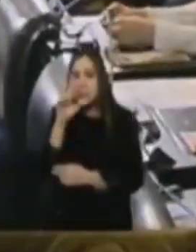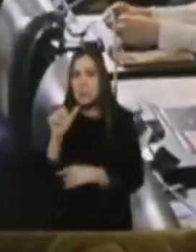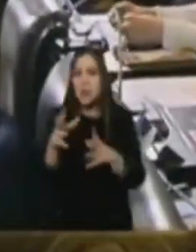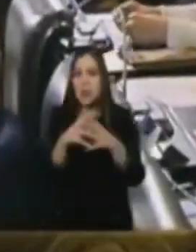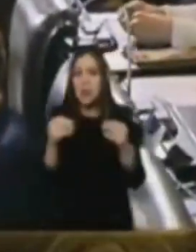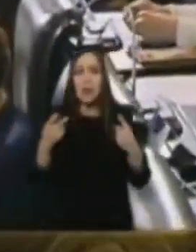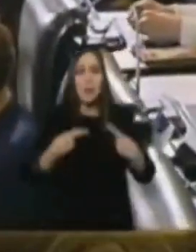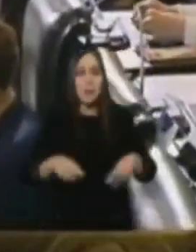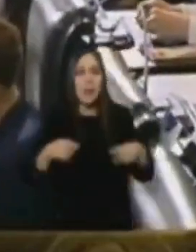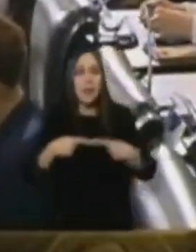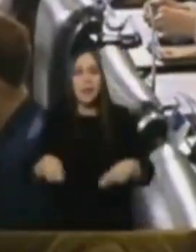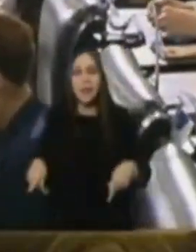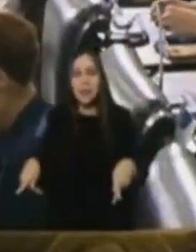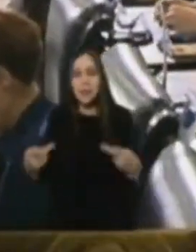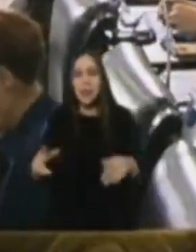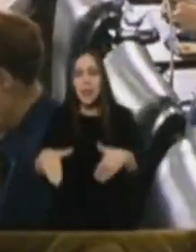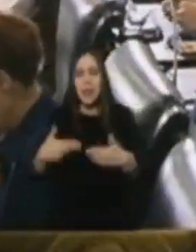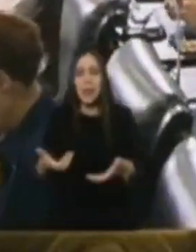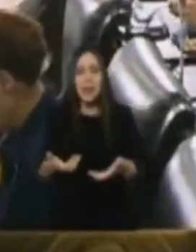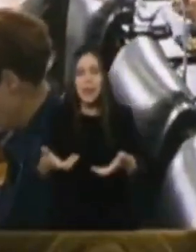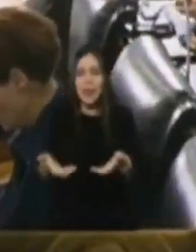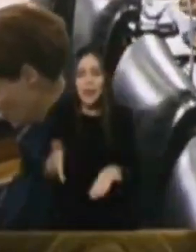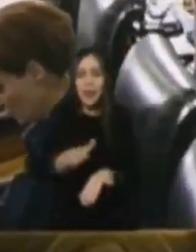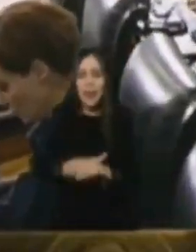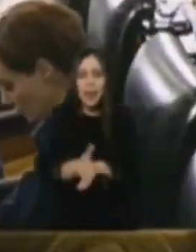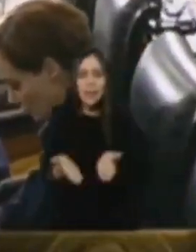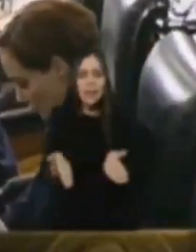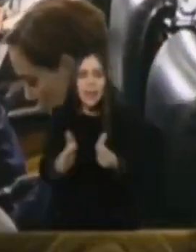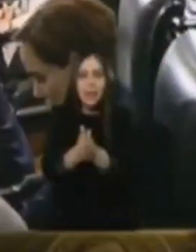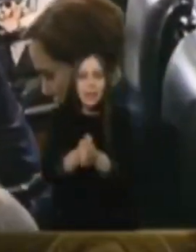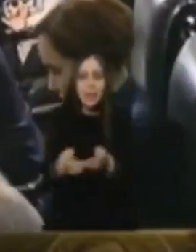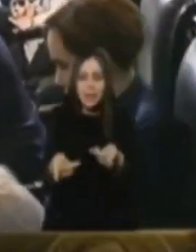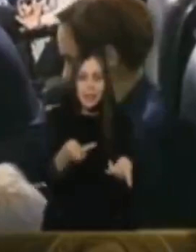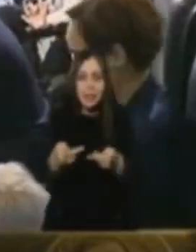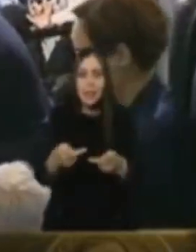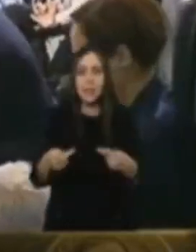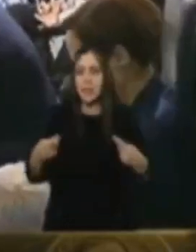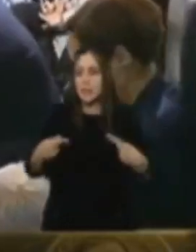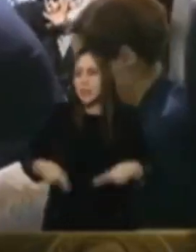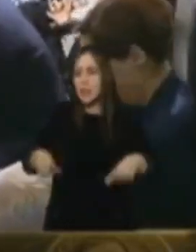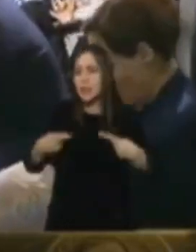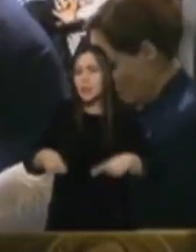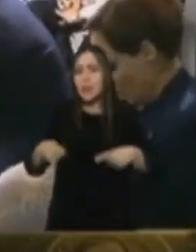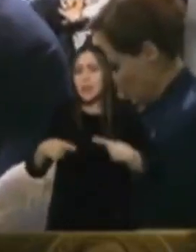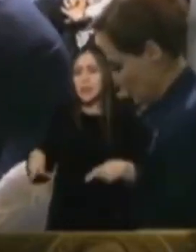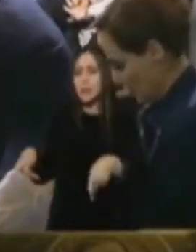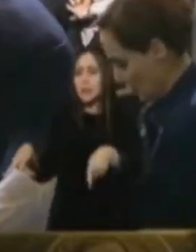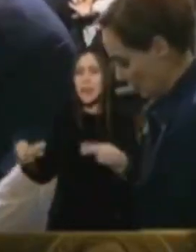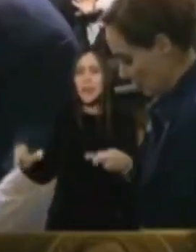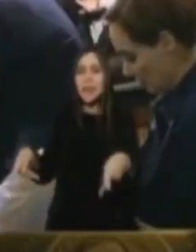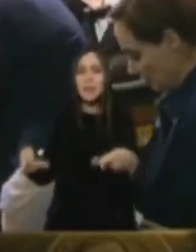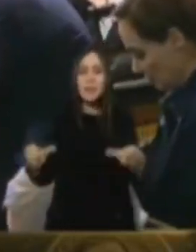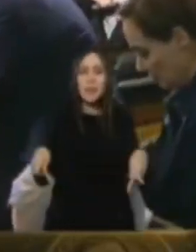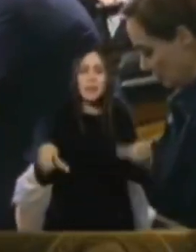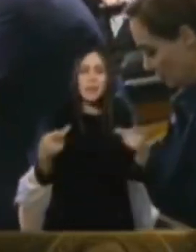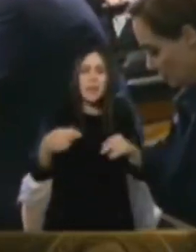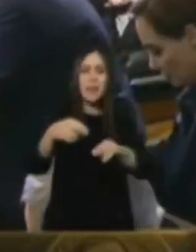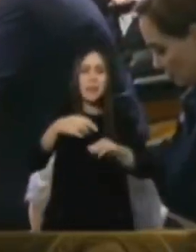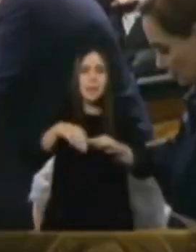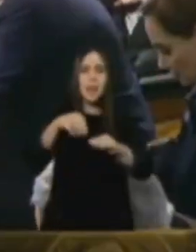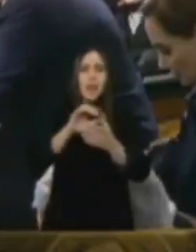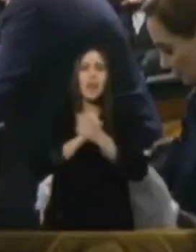quesadillera, a Flor de Banqueta, a los vendedores de billetes de la